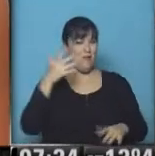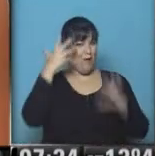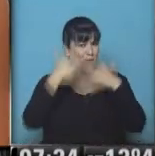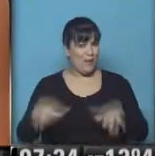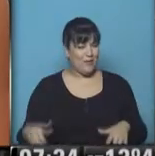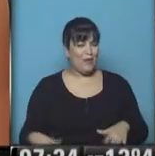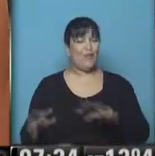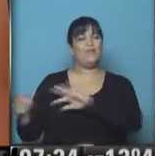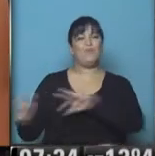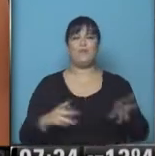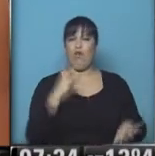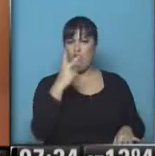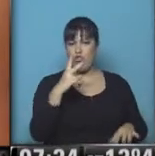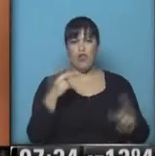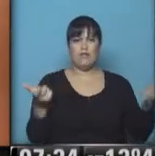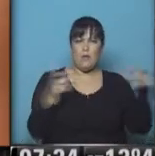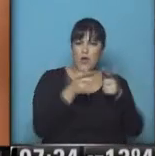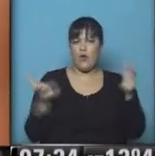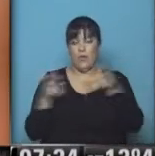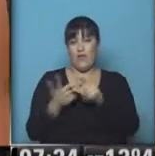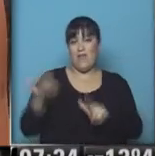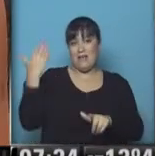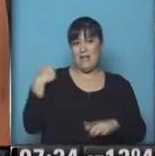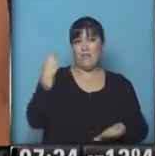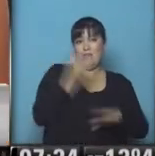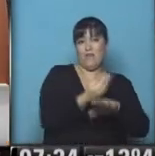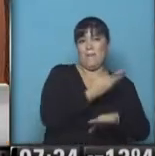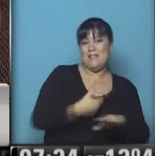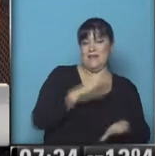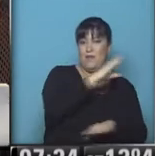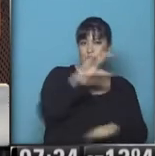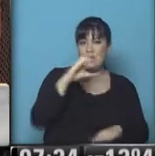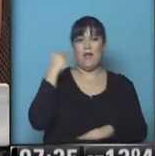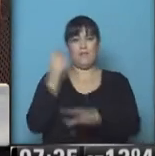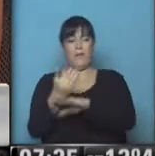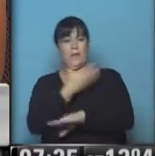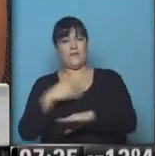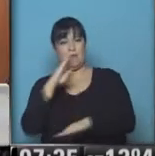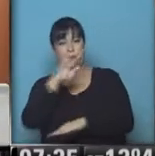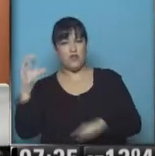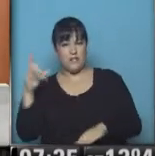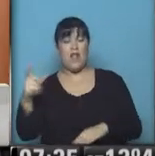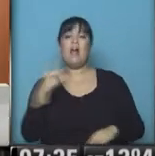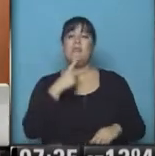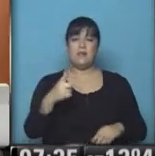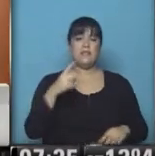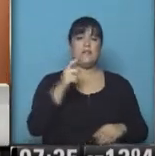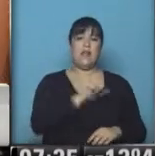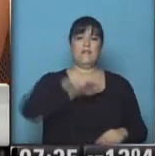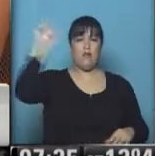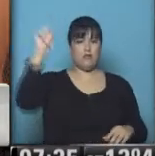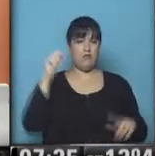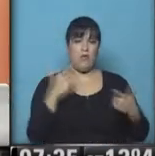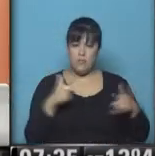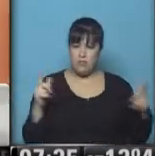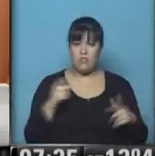bueno a ver fueron dos las reuniones del día de ayer que encabezó el presidente del banco central no habrá devaluación lo ratificó alejandro vanoli